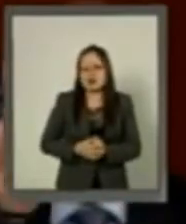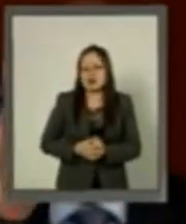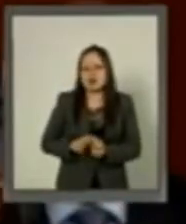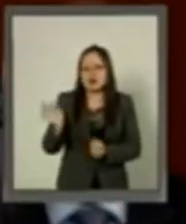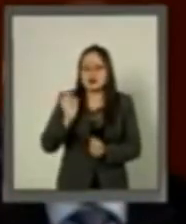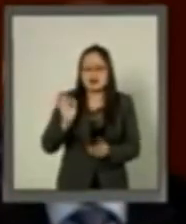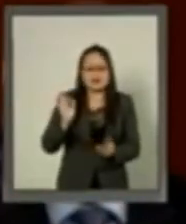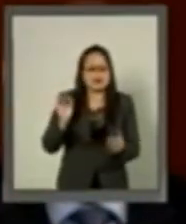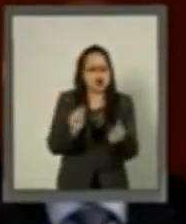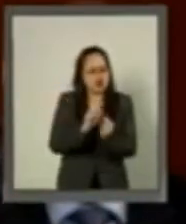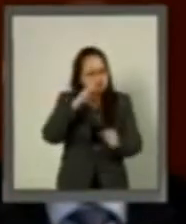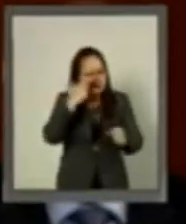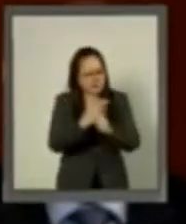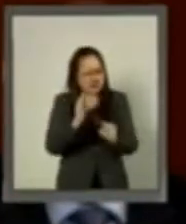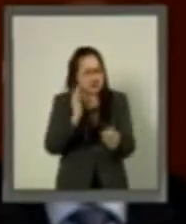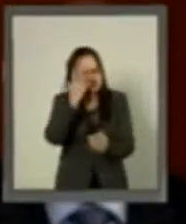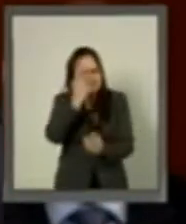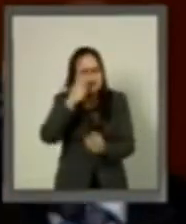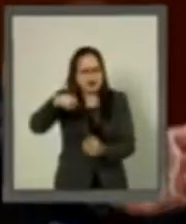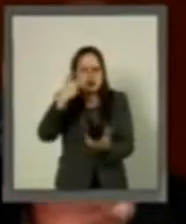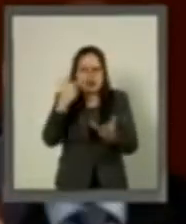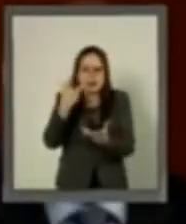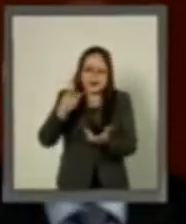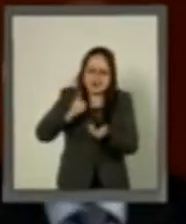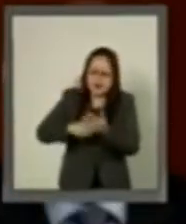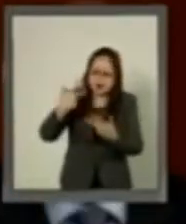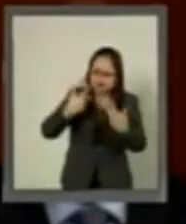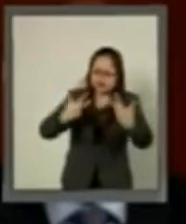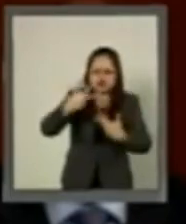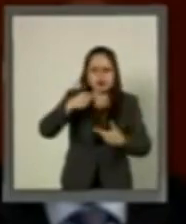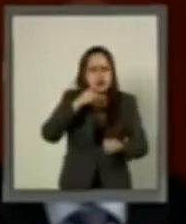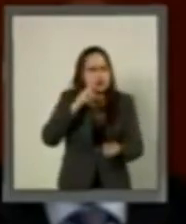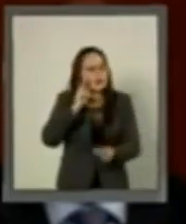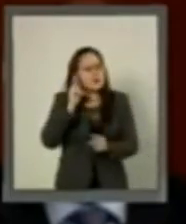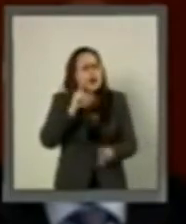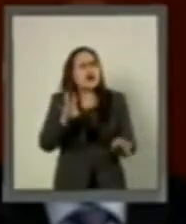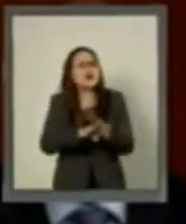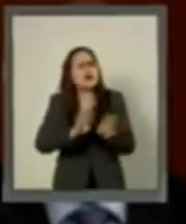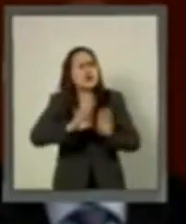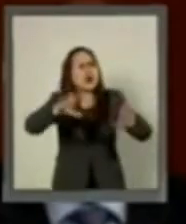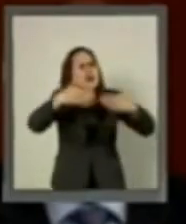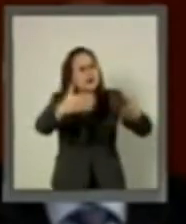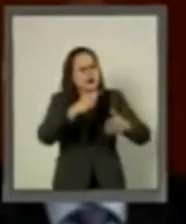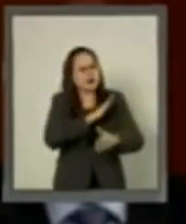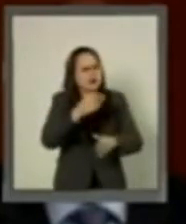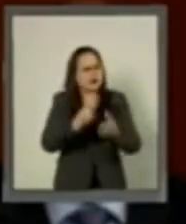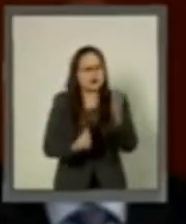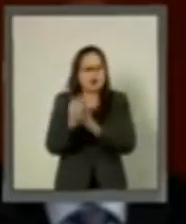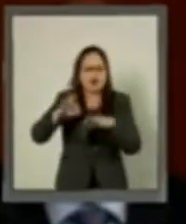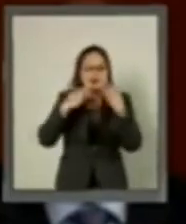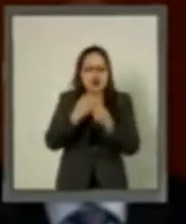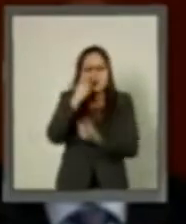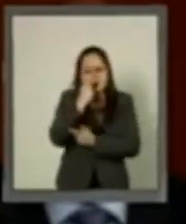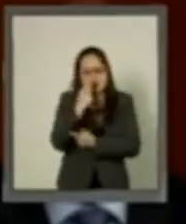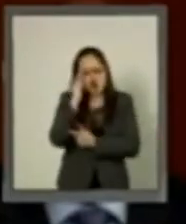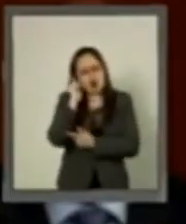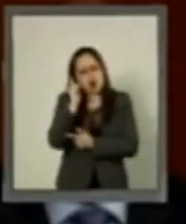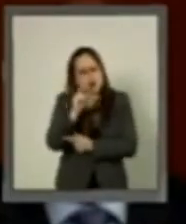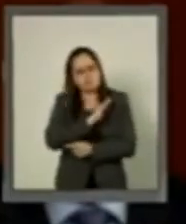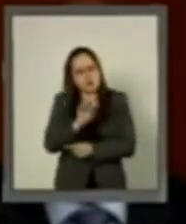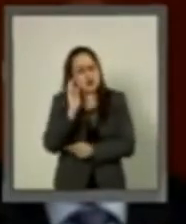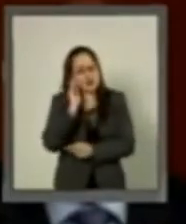de desaparecidos, Sicilia. En fin, una serie de circunstancias. Cuando es la autoridad gubernamental,